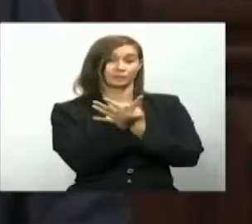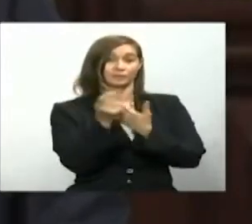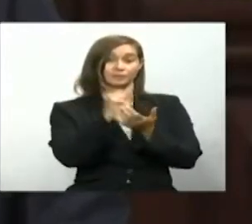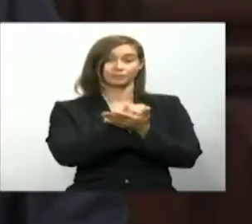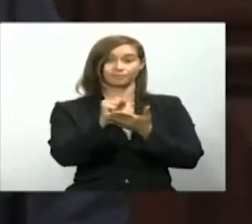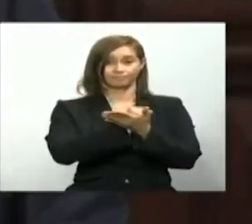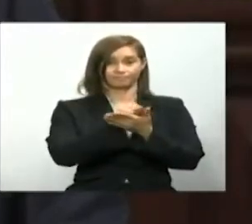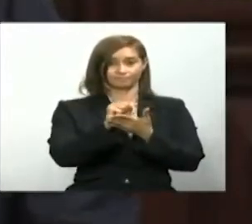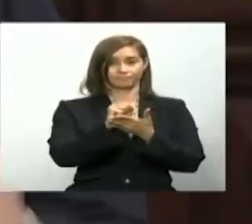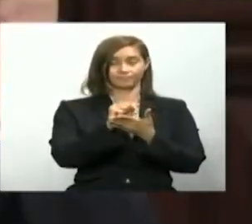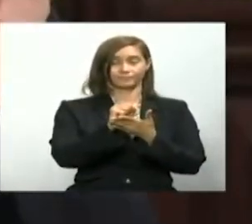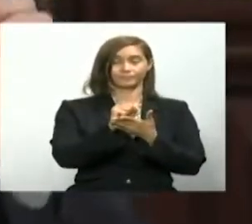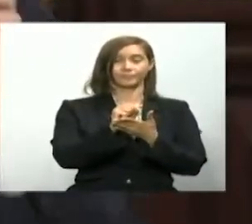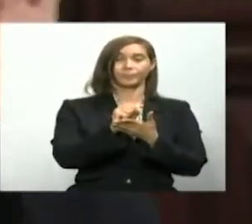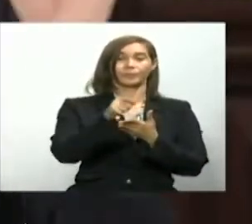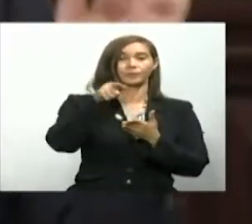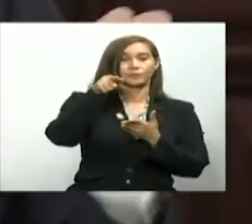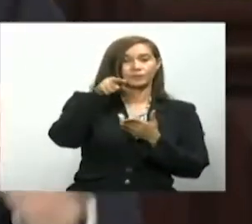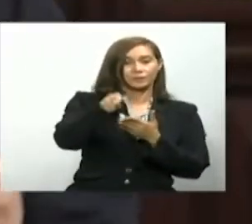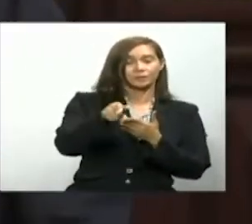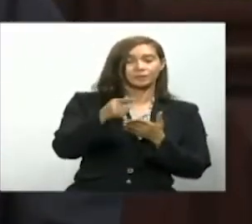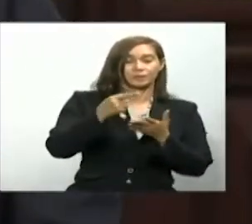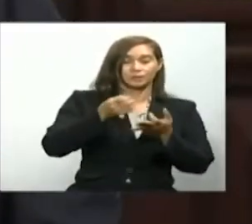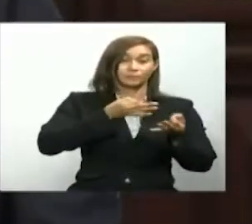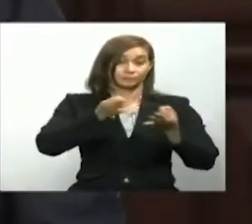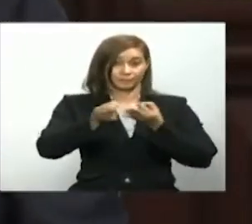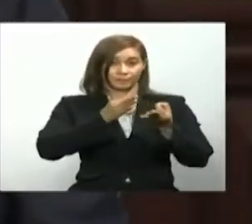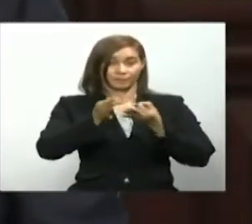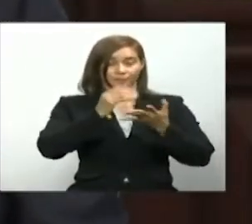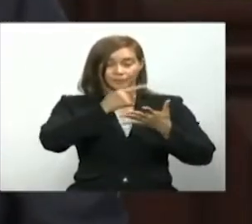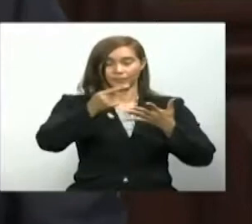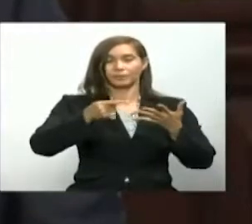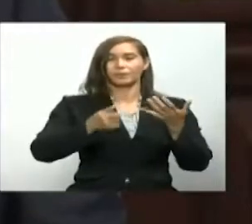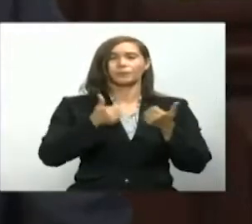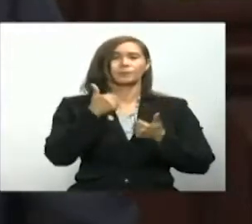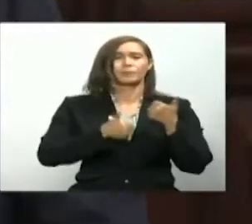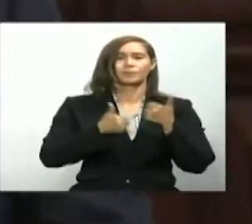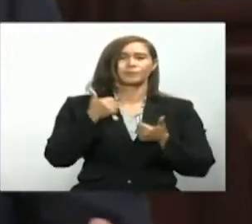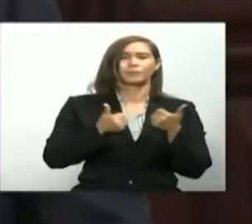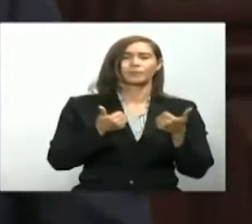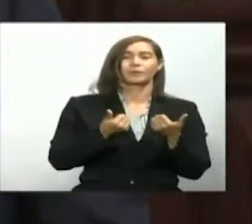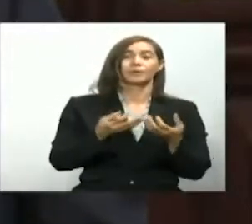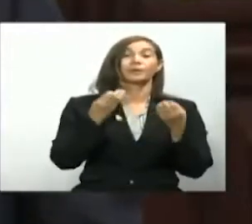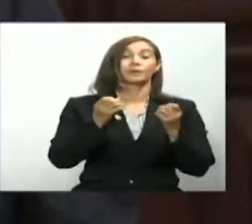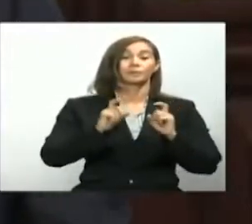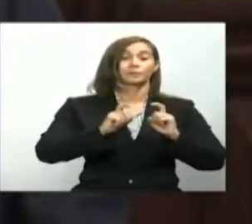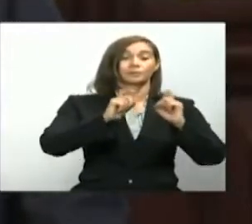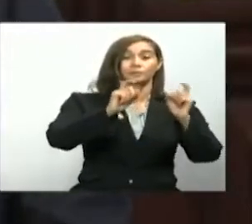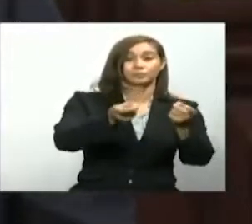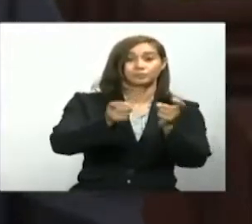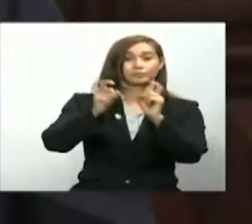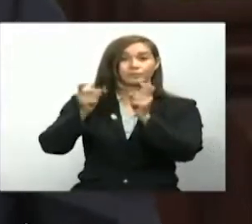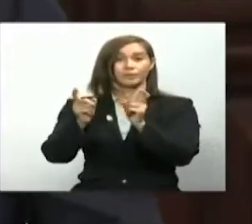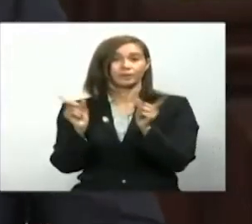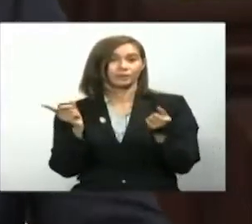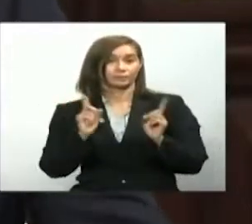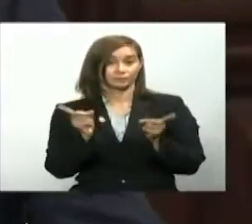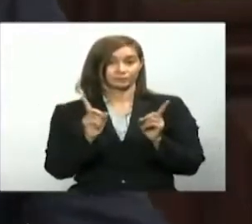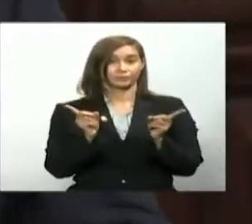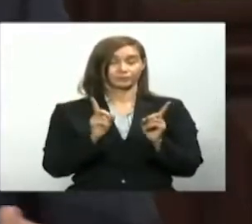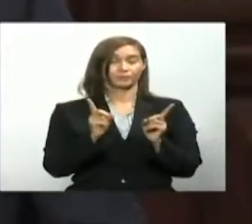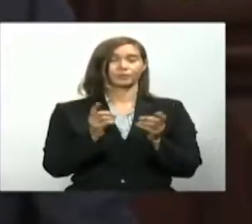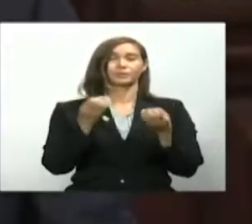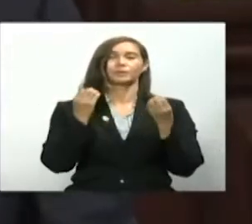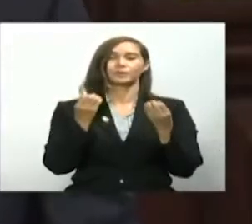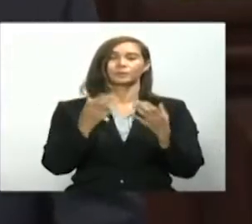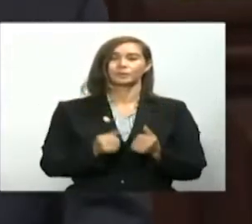promoción a través de los medios masivos para garantizar el pleno conocimiento de todos los ciudadanos avn haber pidió el apoyo de toda